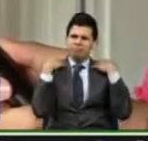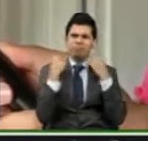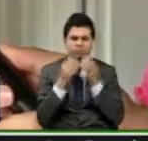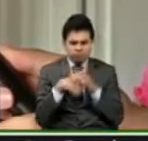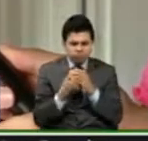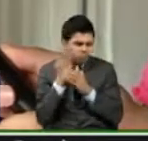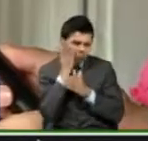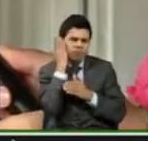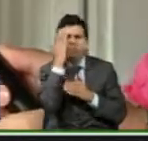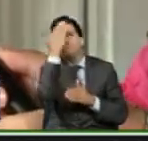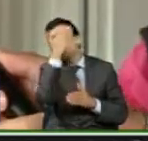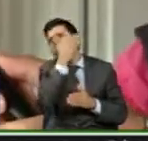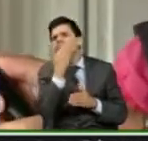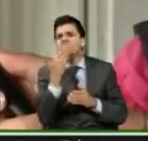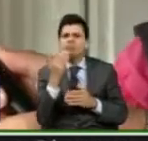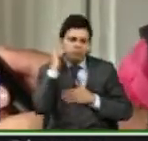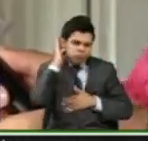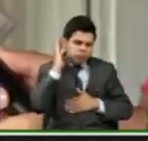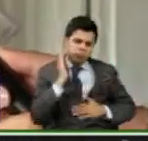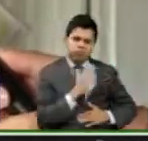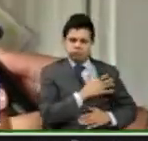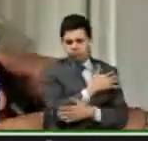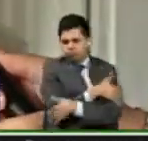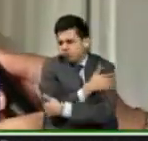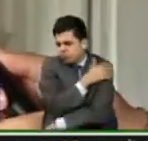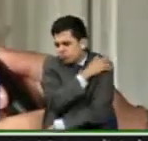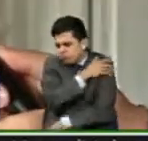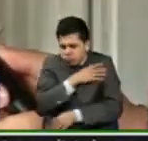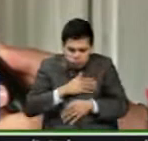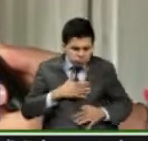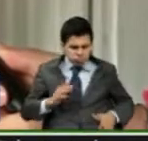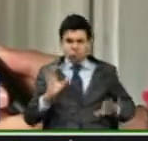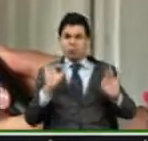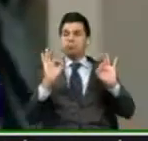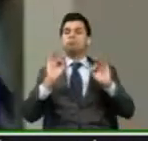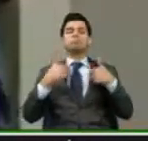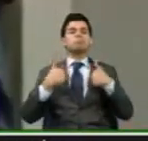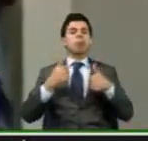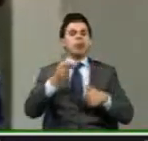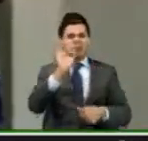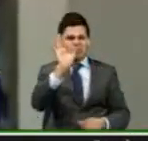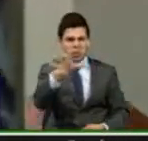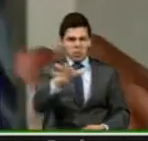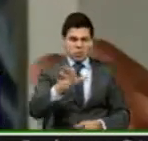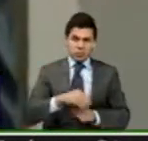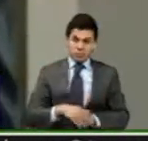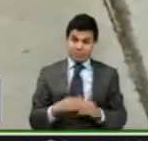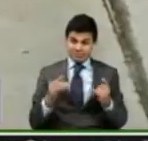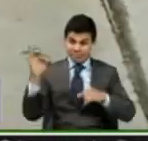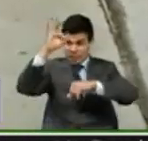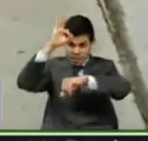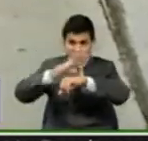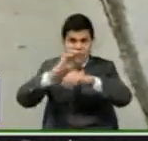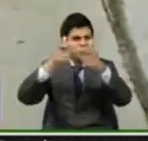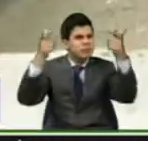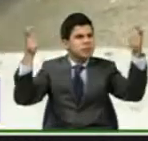unta todo y se hace uno baño de matarratón y se hace uno baño de toda esa vaina. Eso sí tengo por seguro. Asegura que la propagación del chikungunya